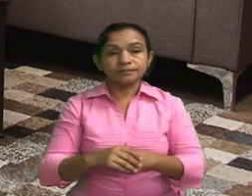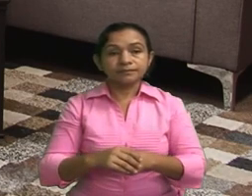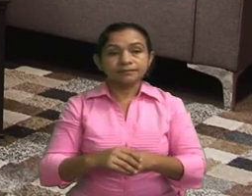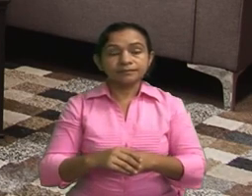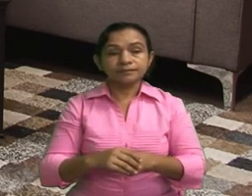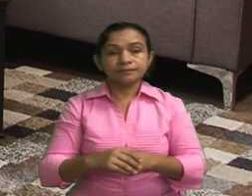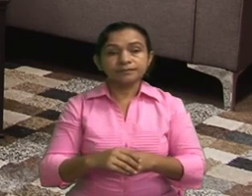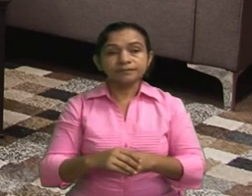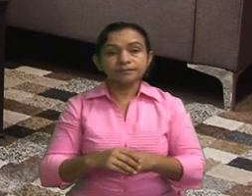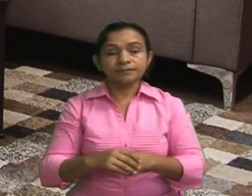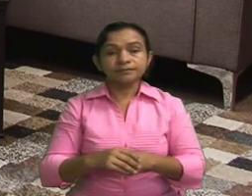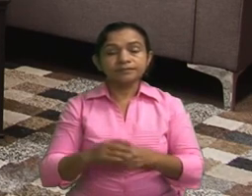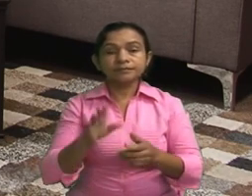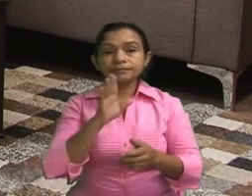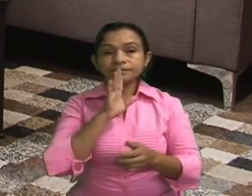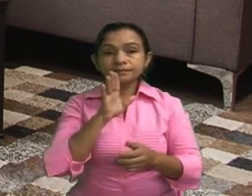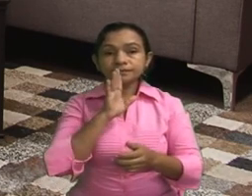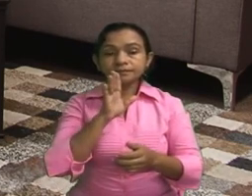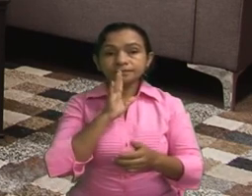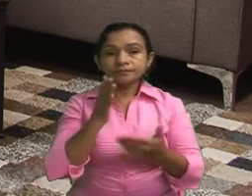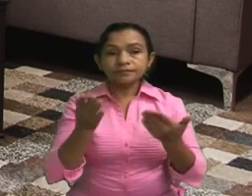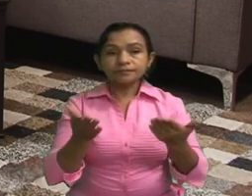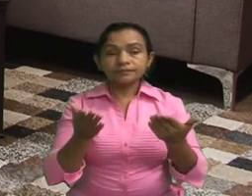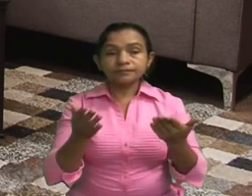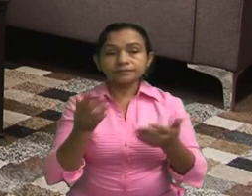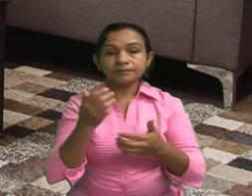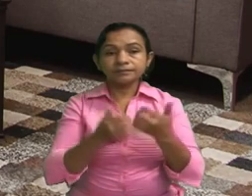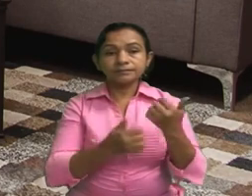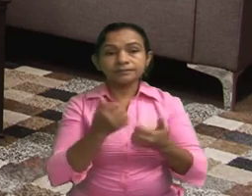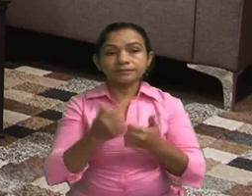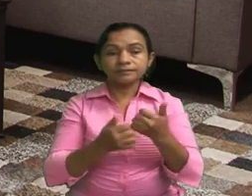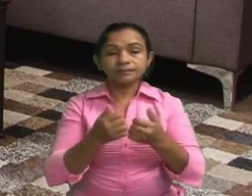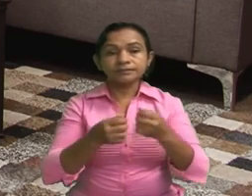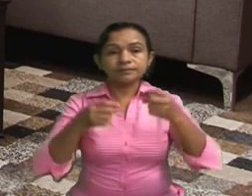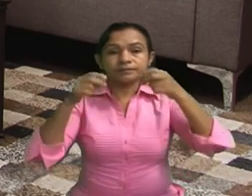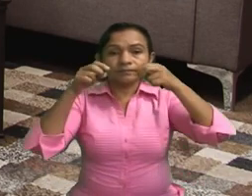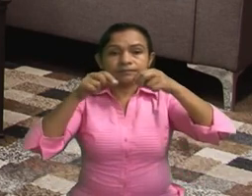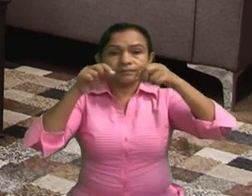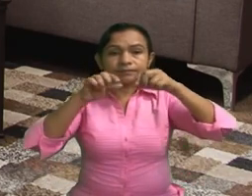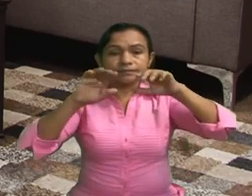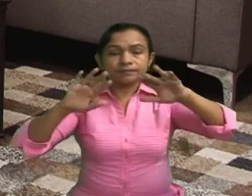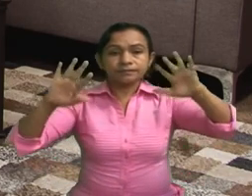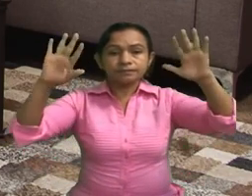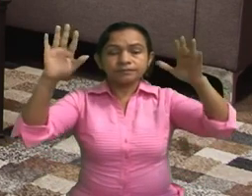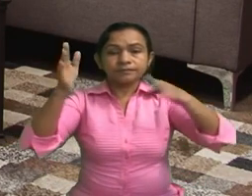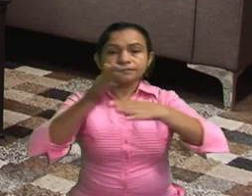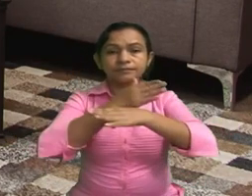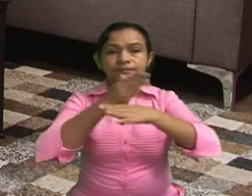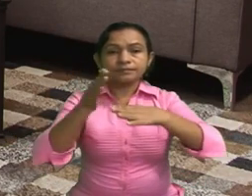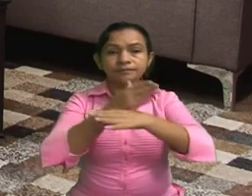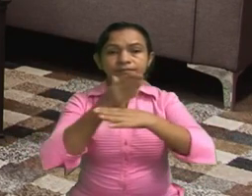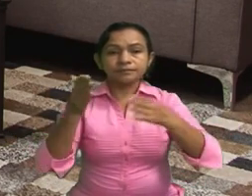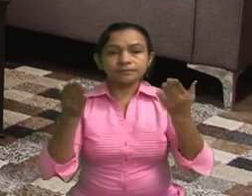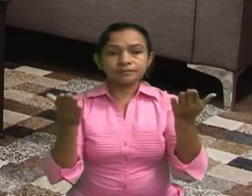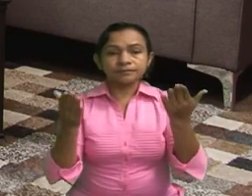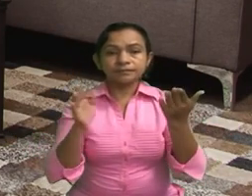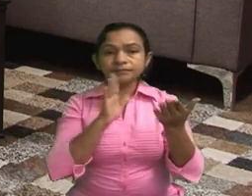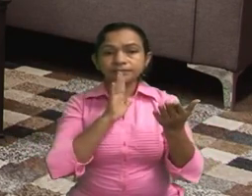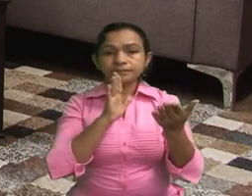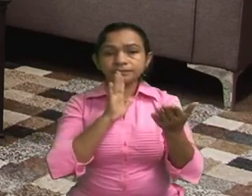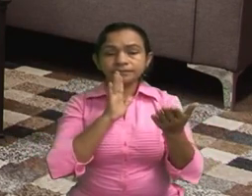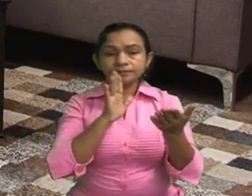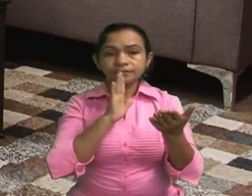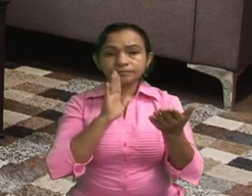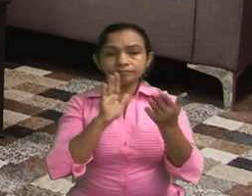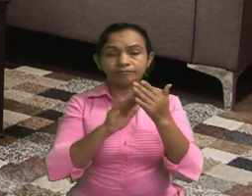Ah, bueno, y cuando hablamos, por ejemplo, de las amenazas climáticas a la biodiversidad, me gustaría que habláramos un poco más, porque